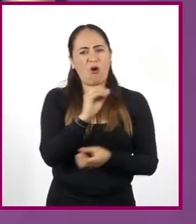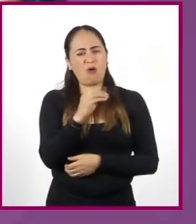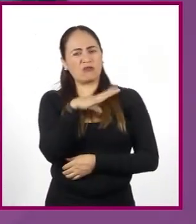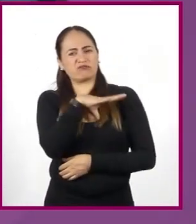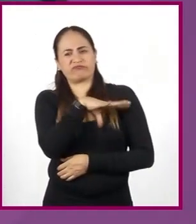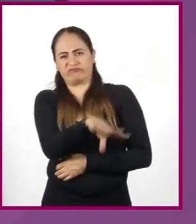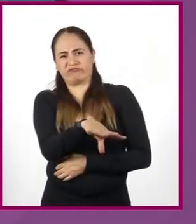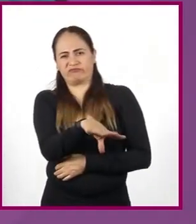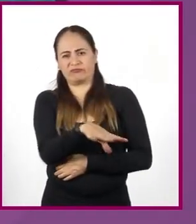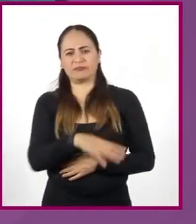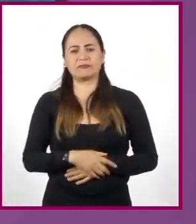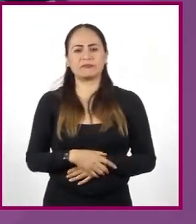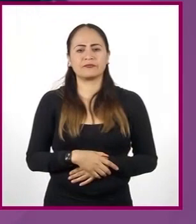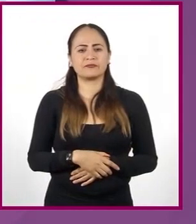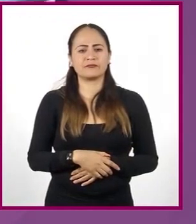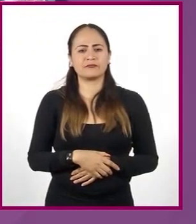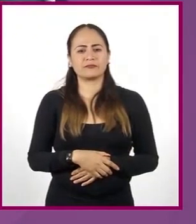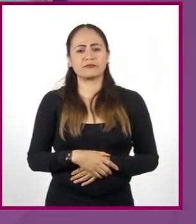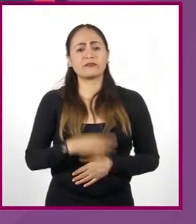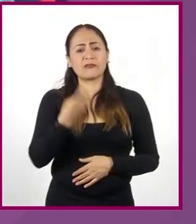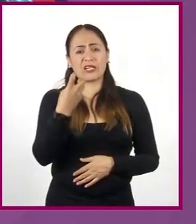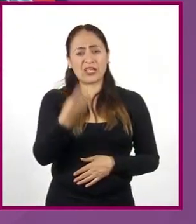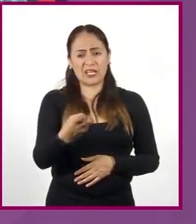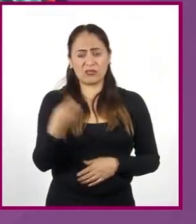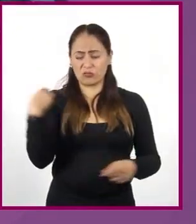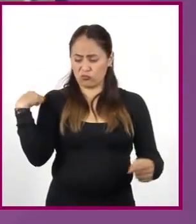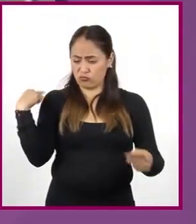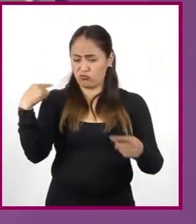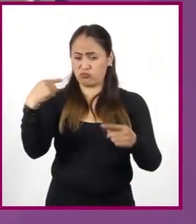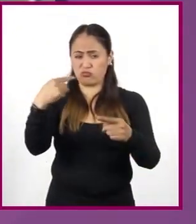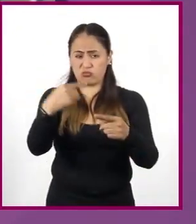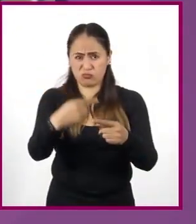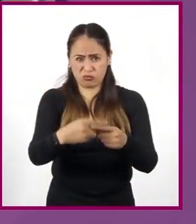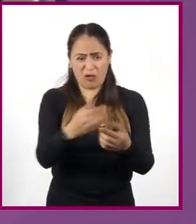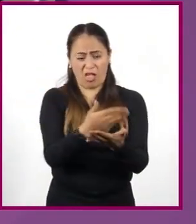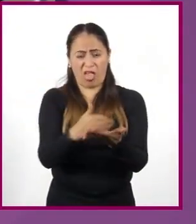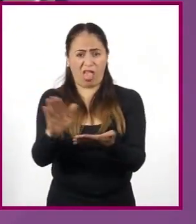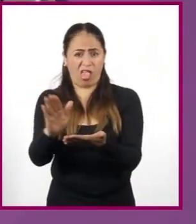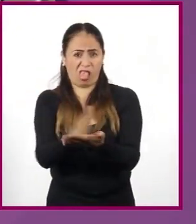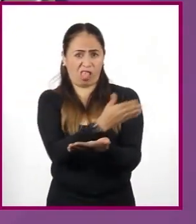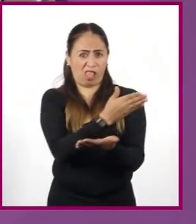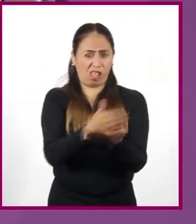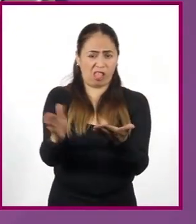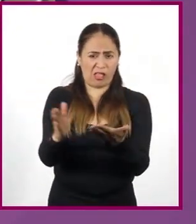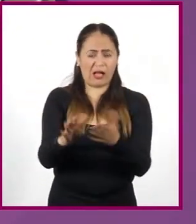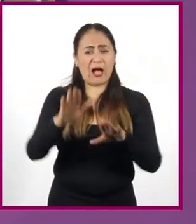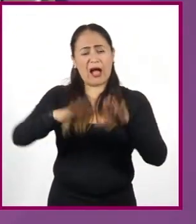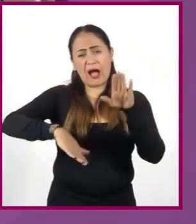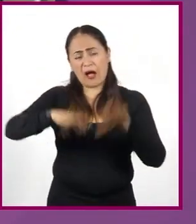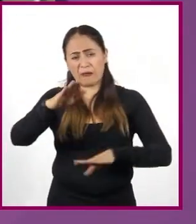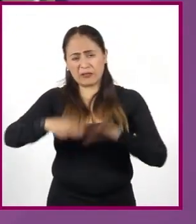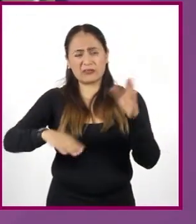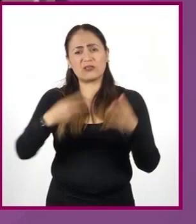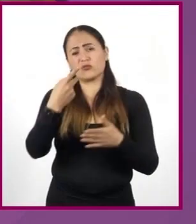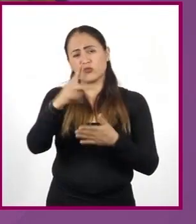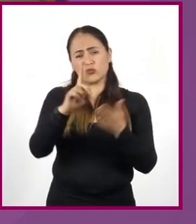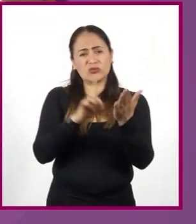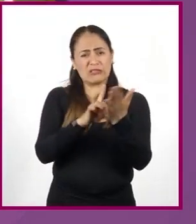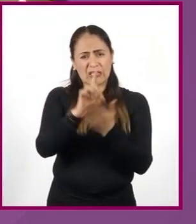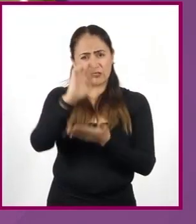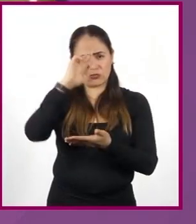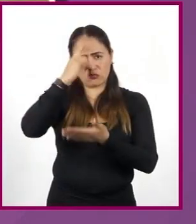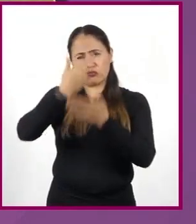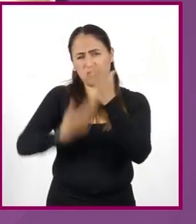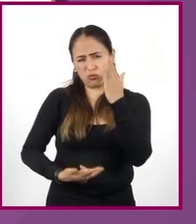la cual ha alimentado durante siglos la segregación, anulando en algunos casos o disminuyendo en otros